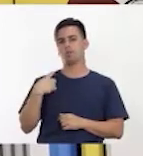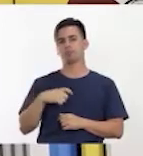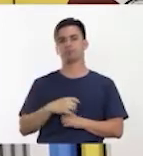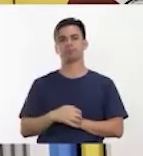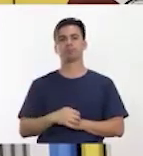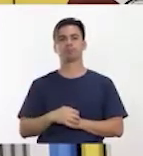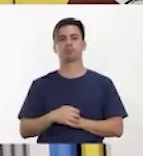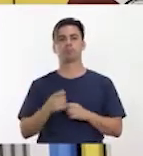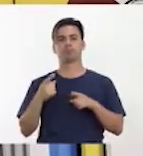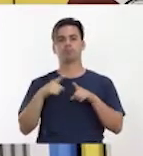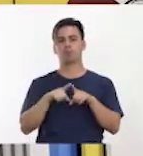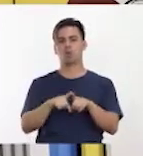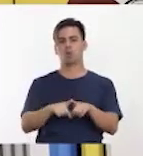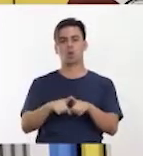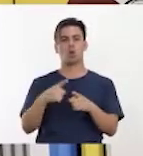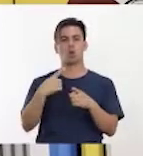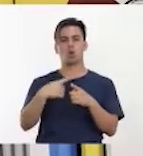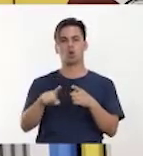entre Perú y Bolivia.